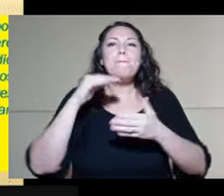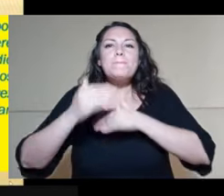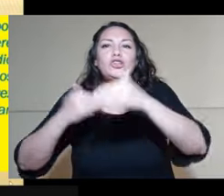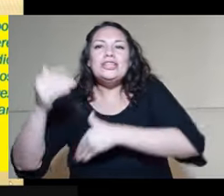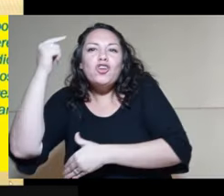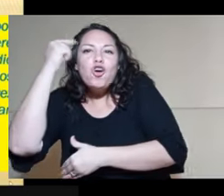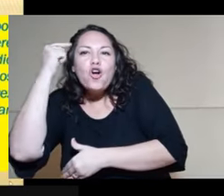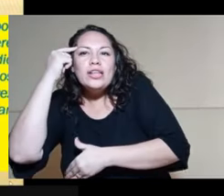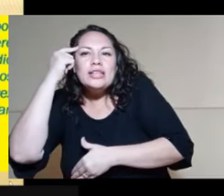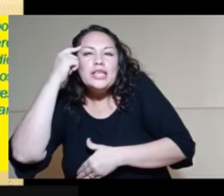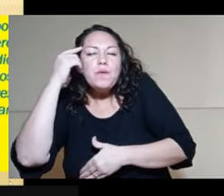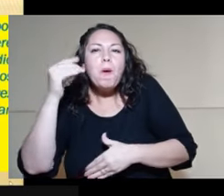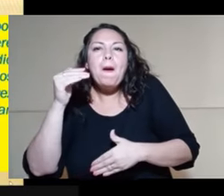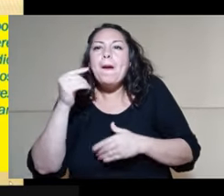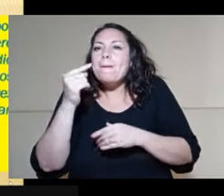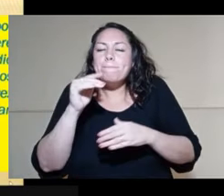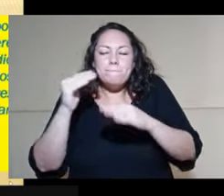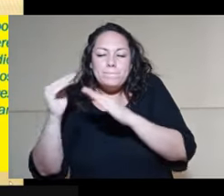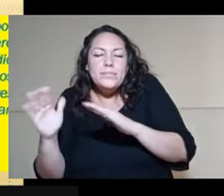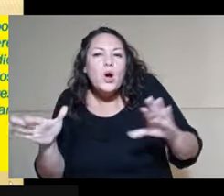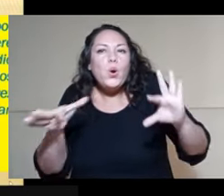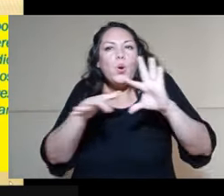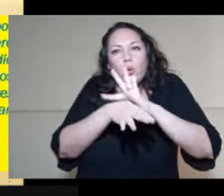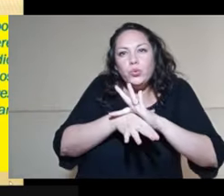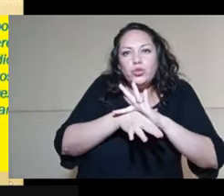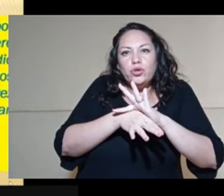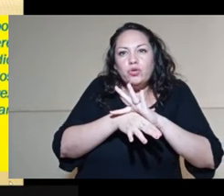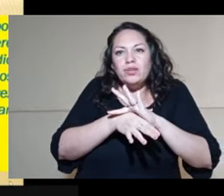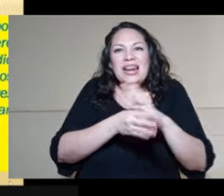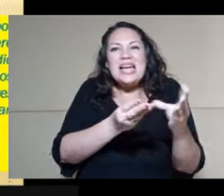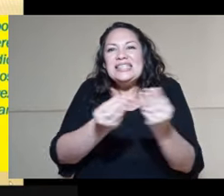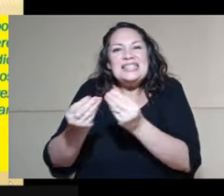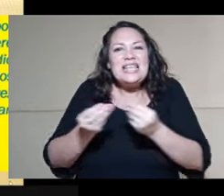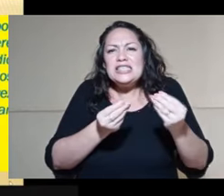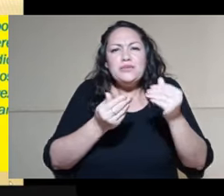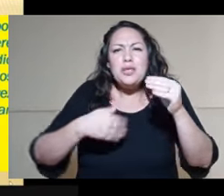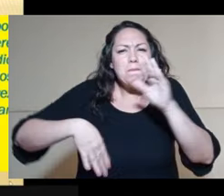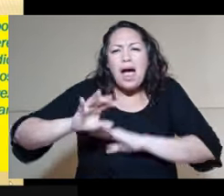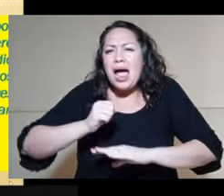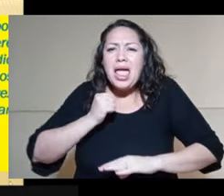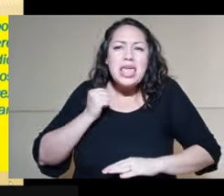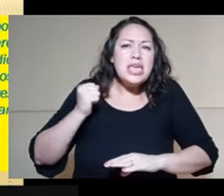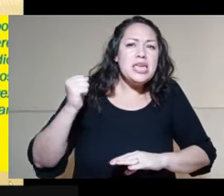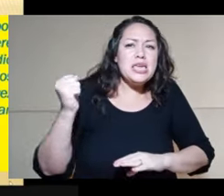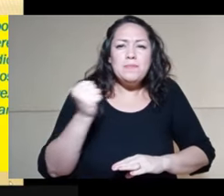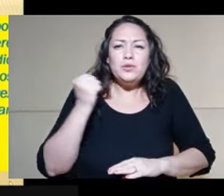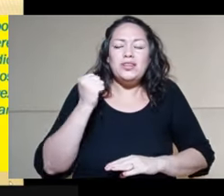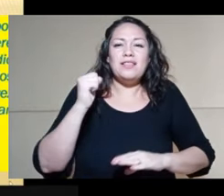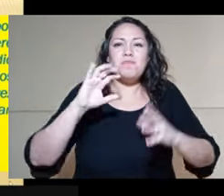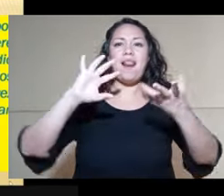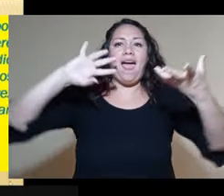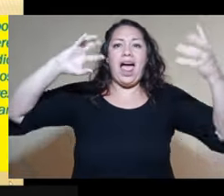procesos mentales cognitivos que ustedes hacen. Entonces, la sensibilidad es fundamental porque nos permite conocer todas